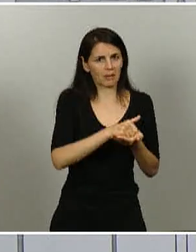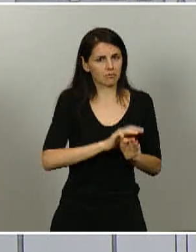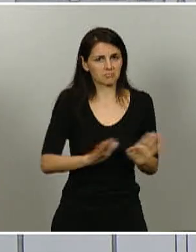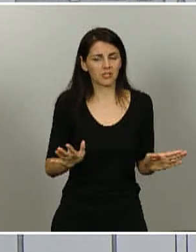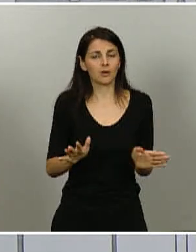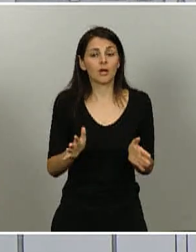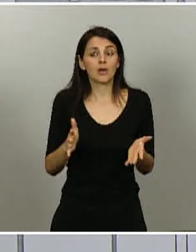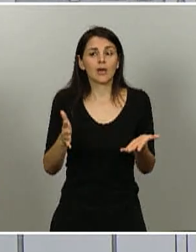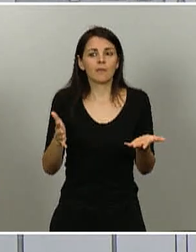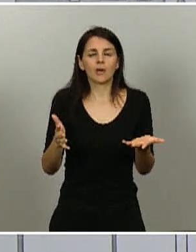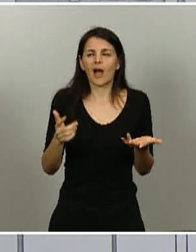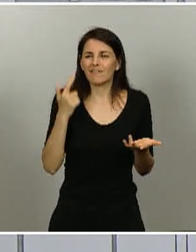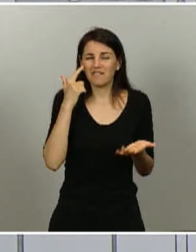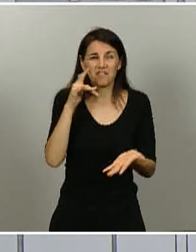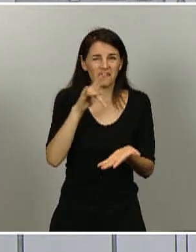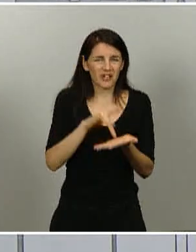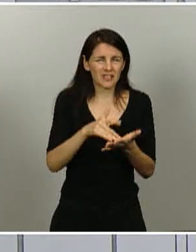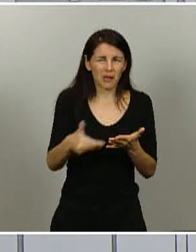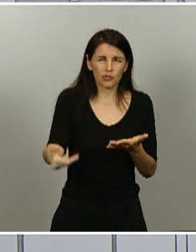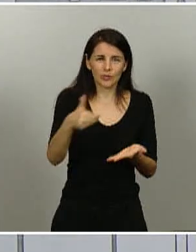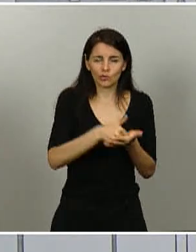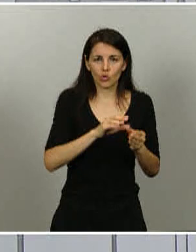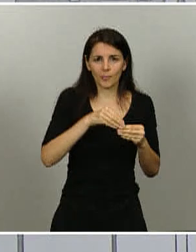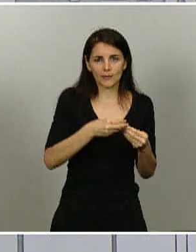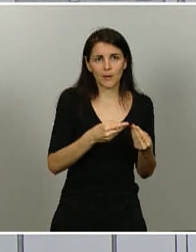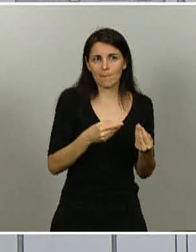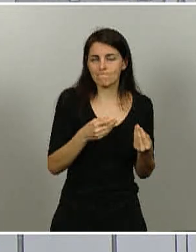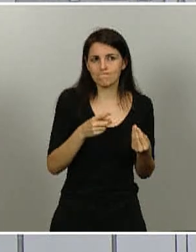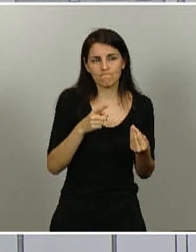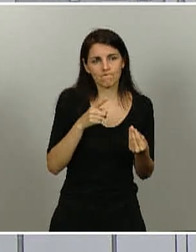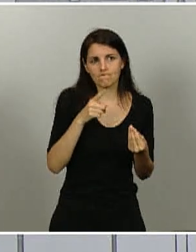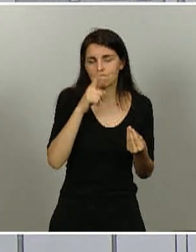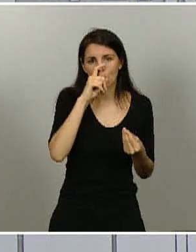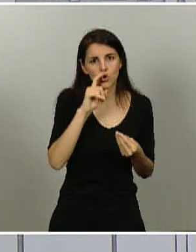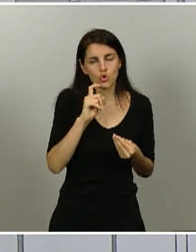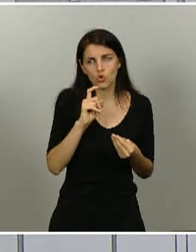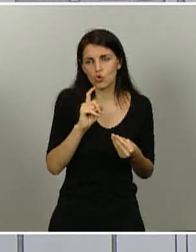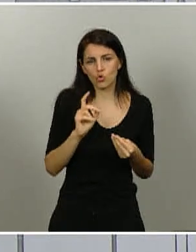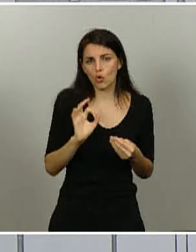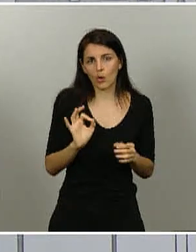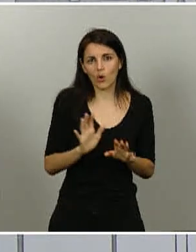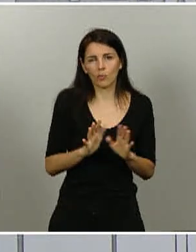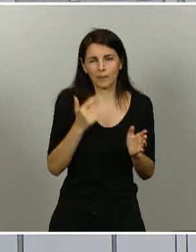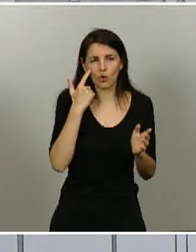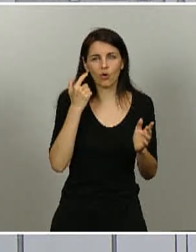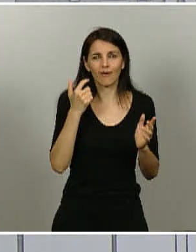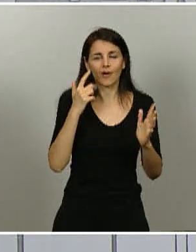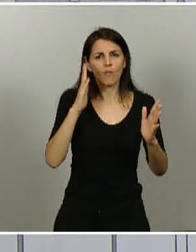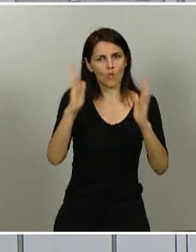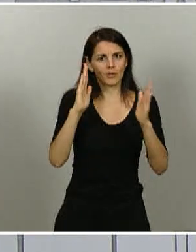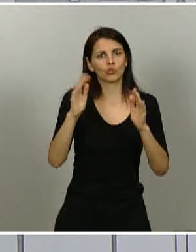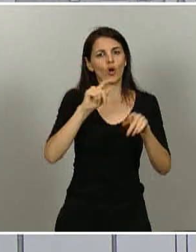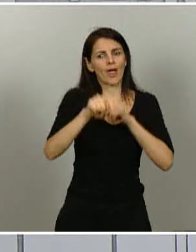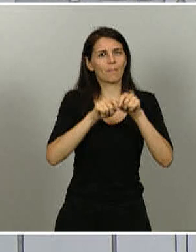fecha llegó, pero desde luego llegó en el momento álgido de la epidemia, con lo cual estábamos en una situación complicada de trabajo y